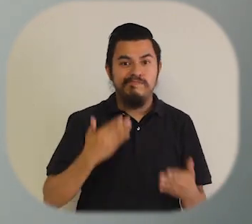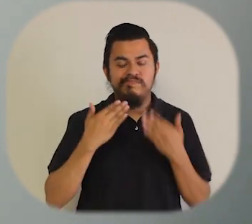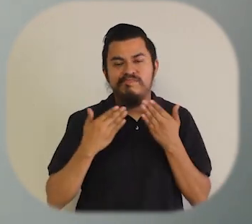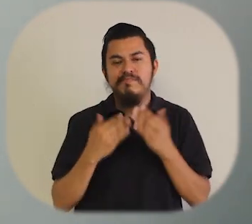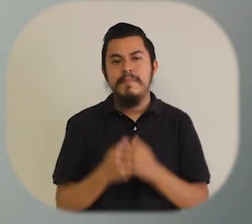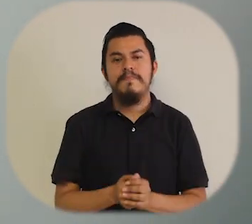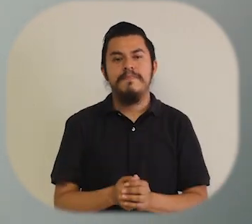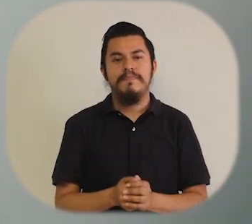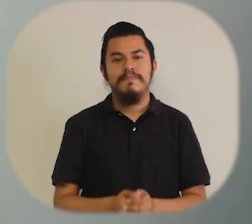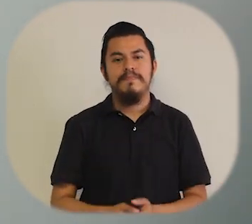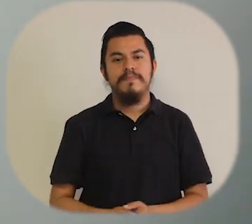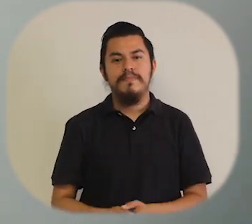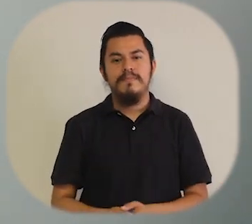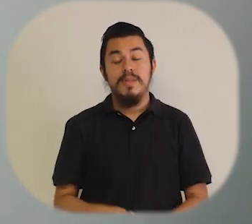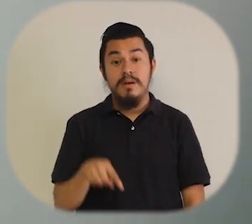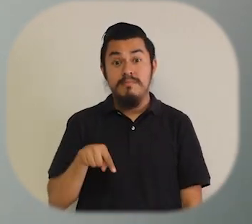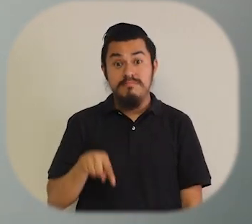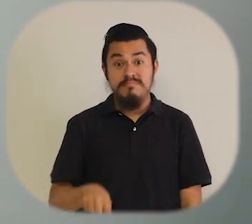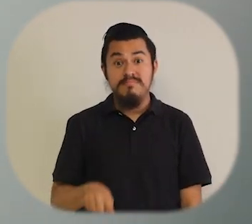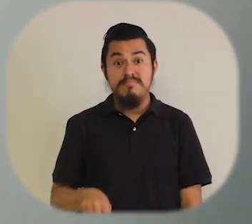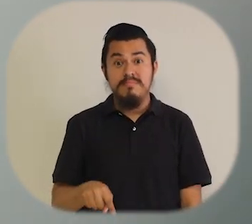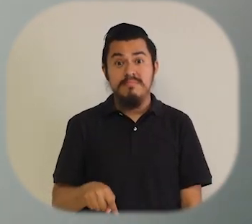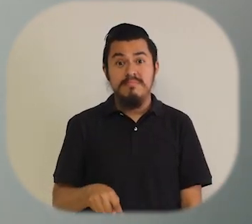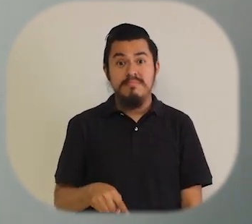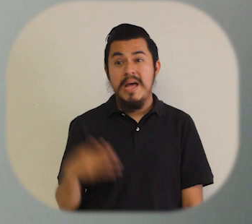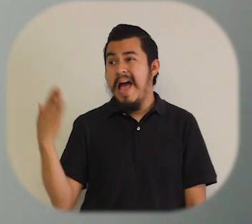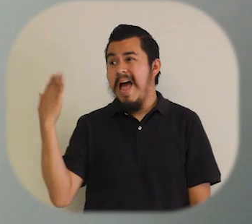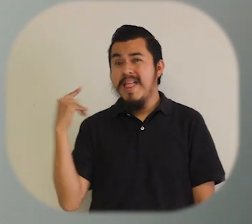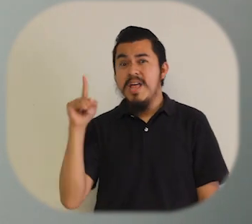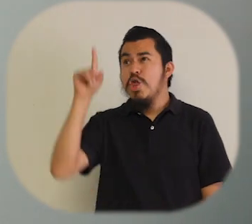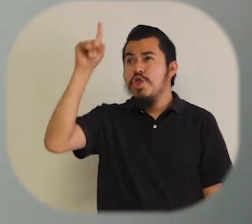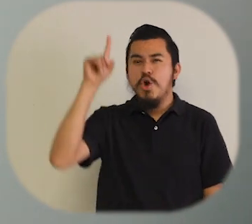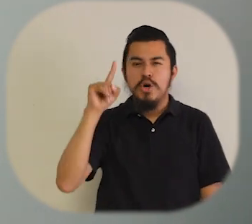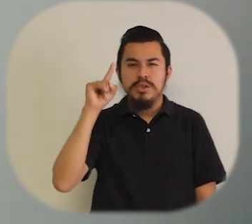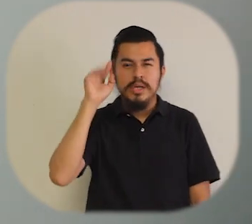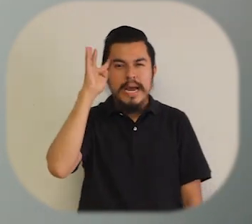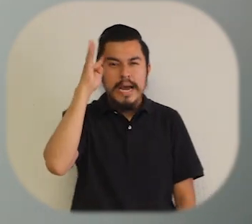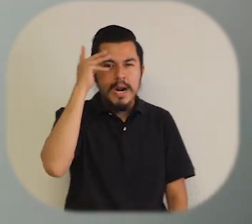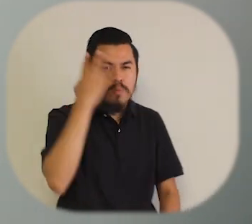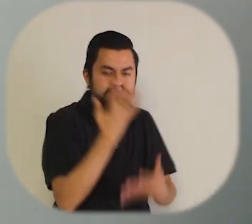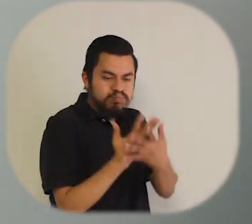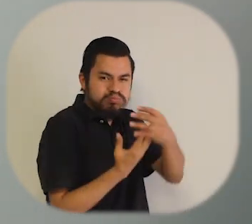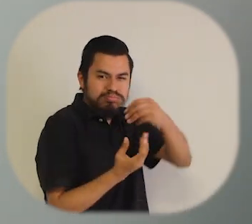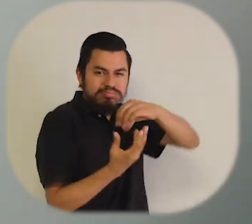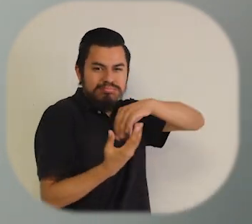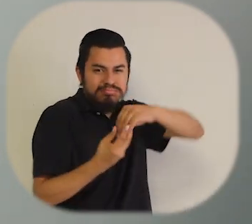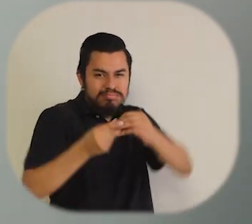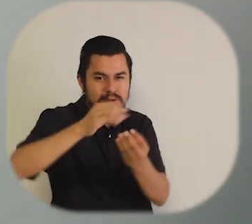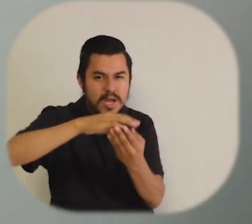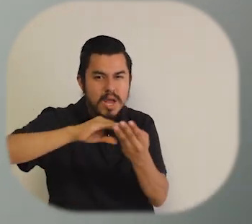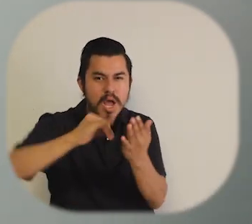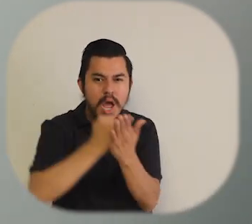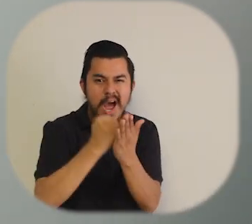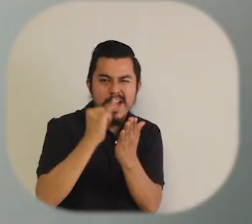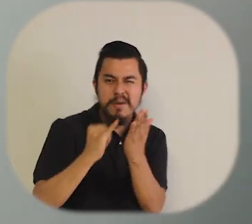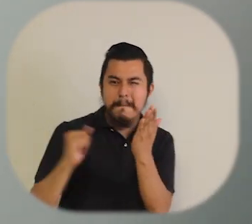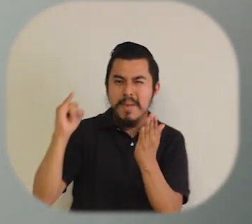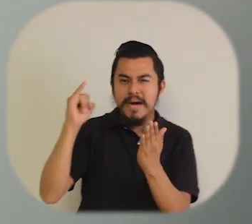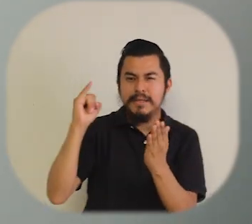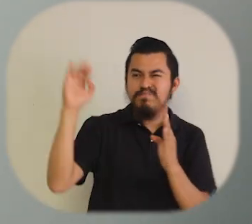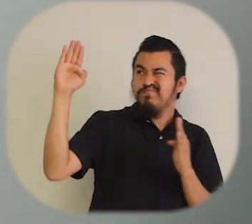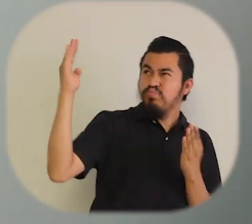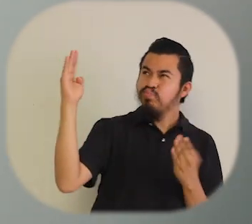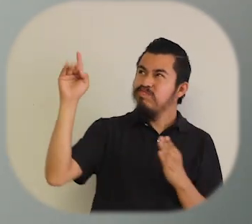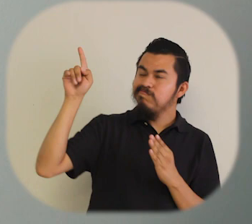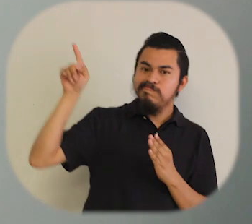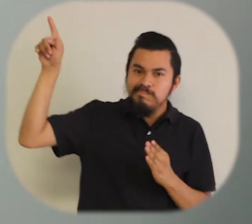Dios creó al ser humano, lo creó de acuerdo a su imagen y semejanza, es lo que dice la Biblia. Realmente, esto es algo muy